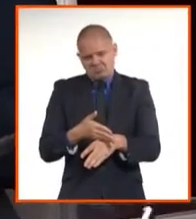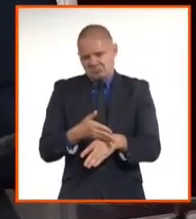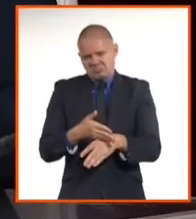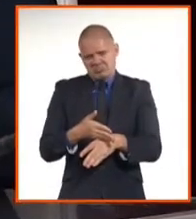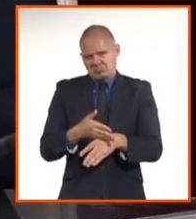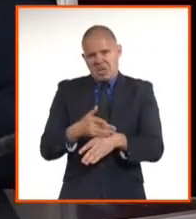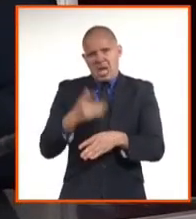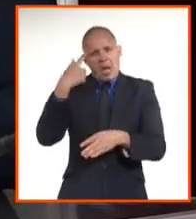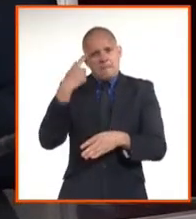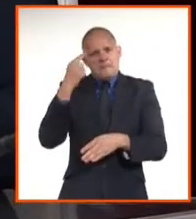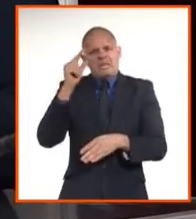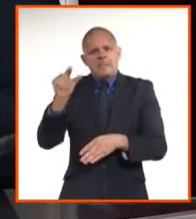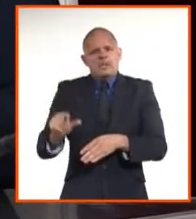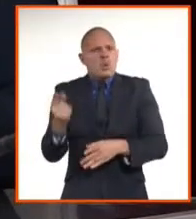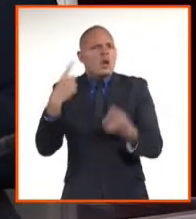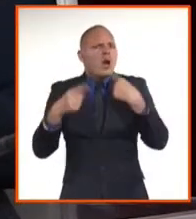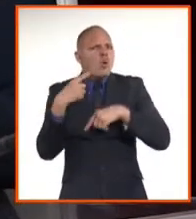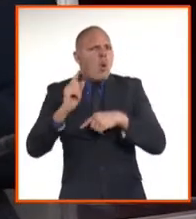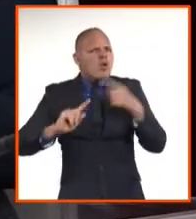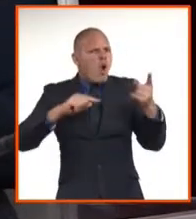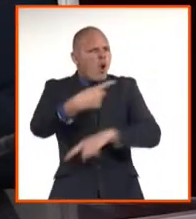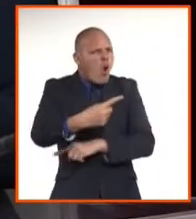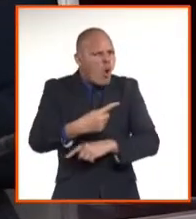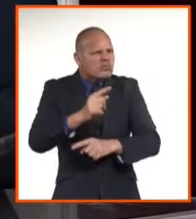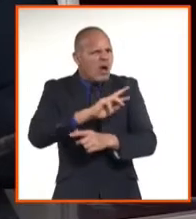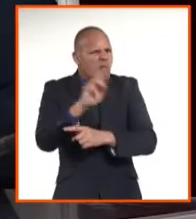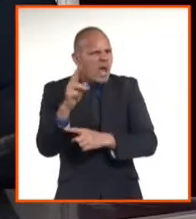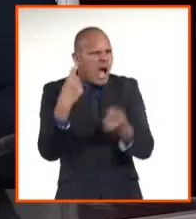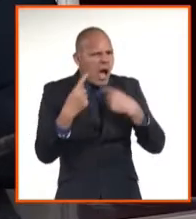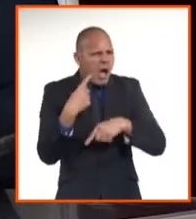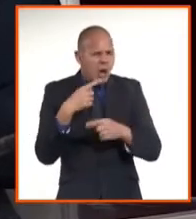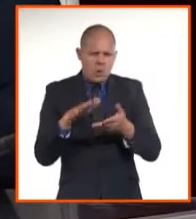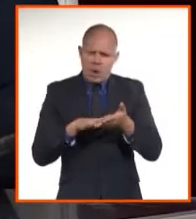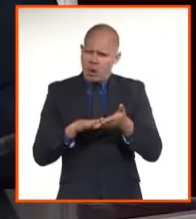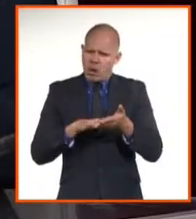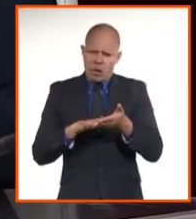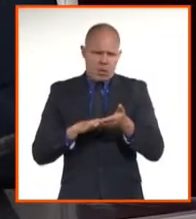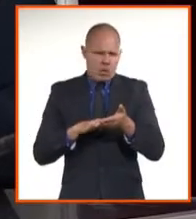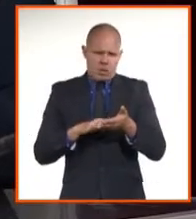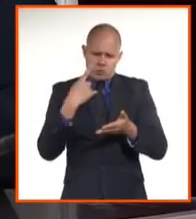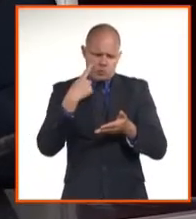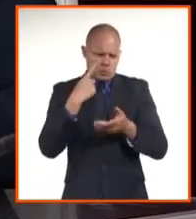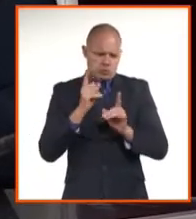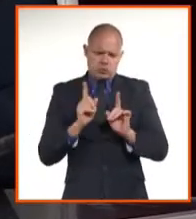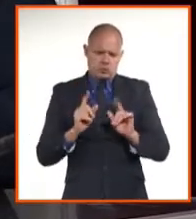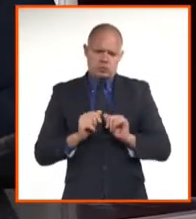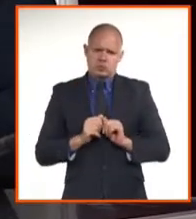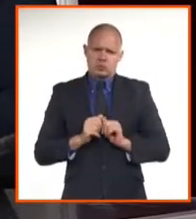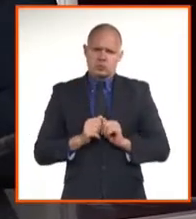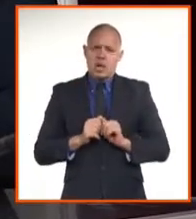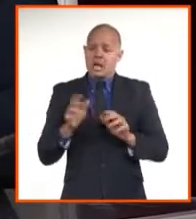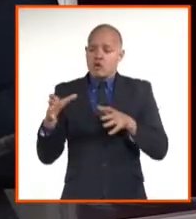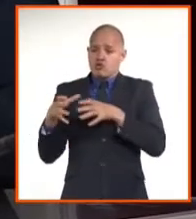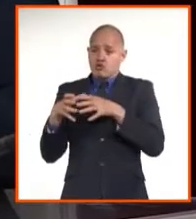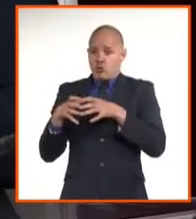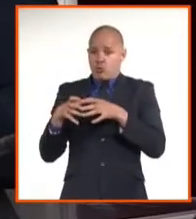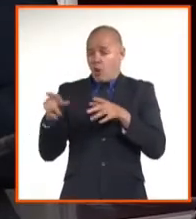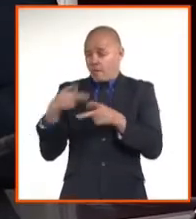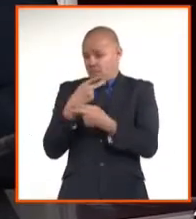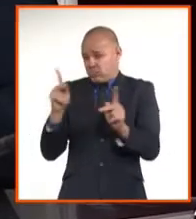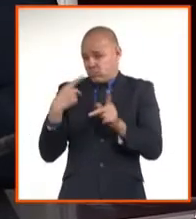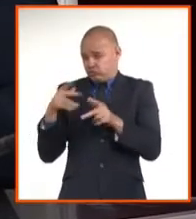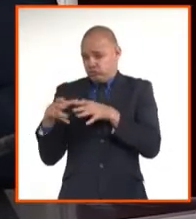intención sobre el fallo de esa tubería. Se creó una comisión, se cortó ese codo se trajo a los laboratorios de La Habana, se